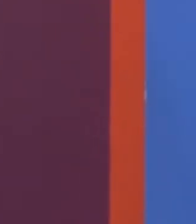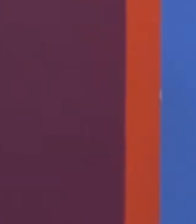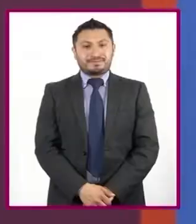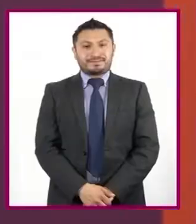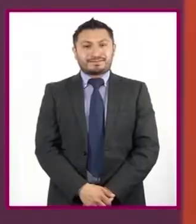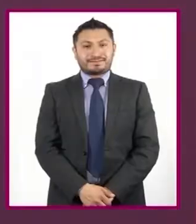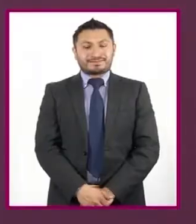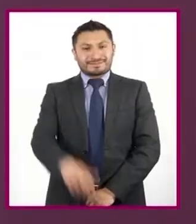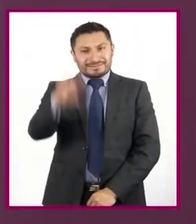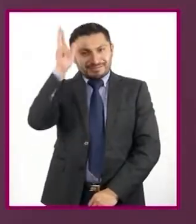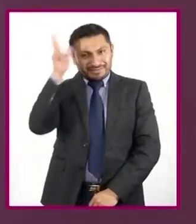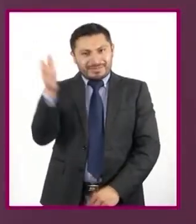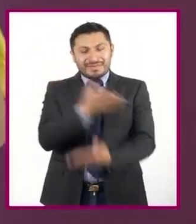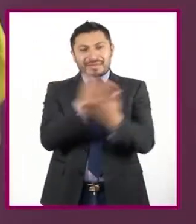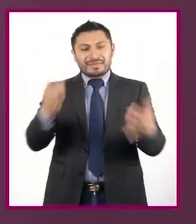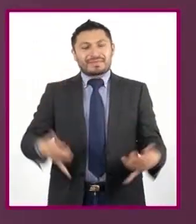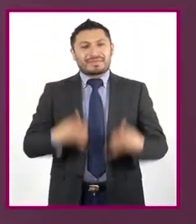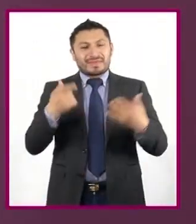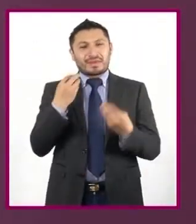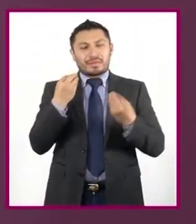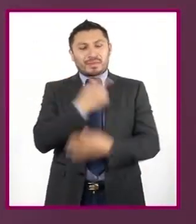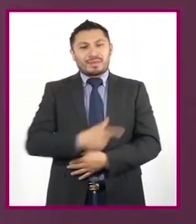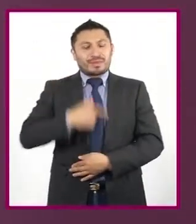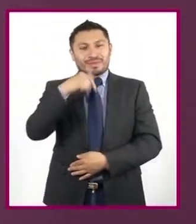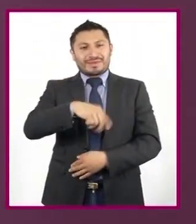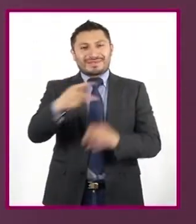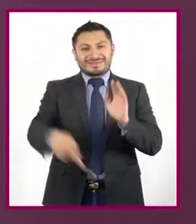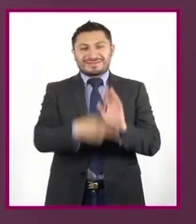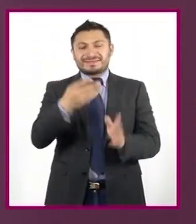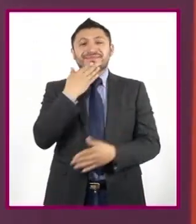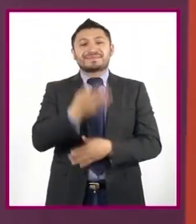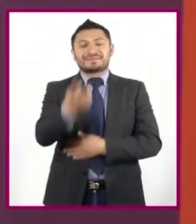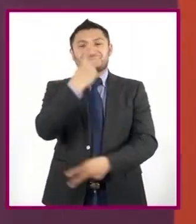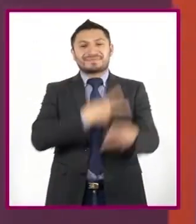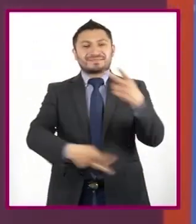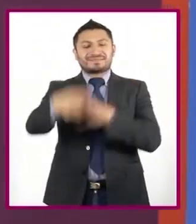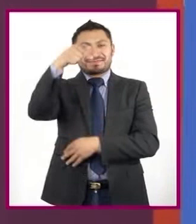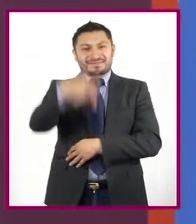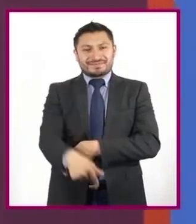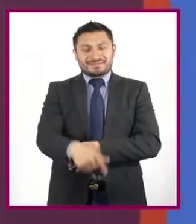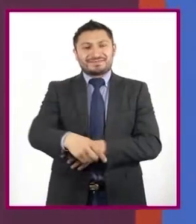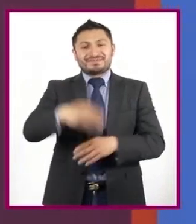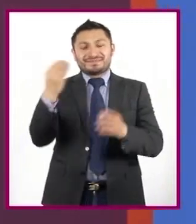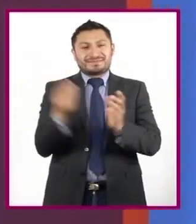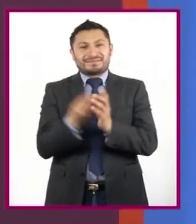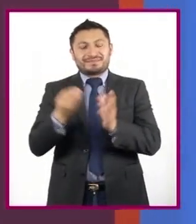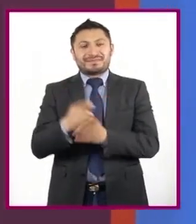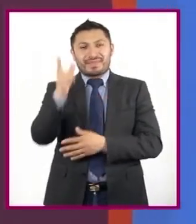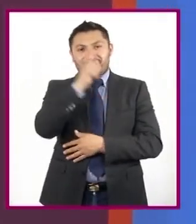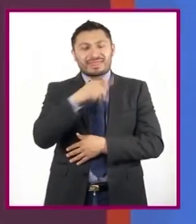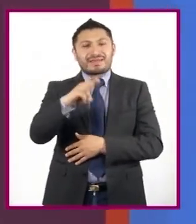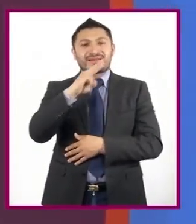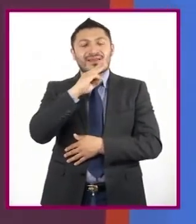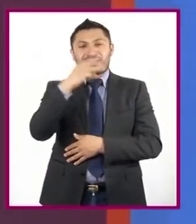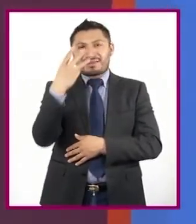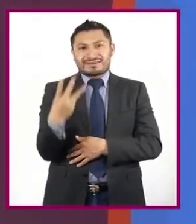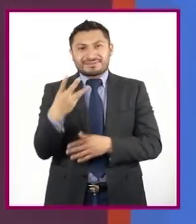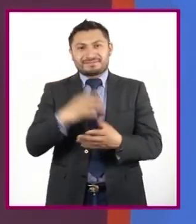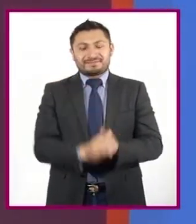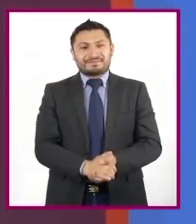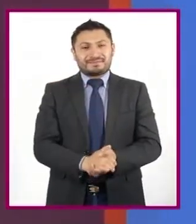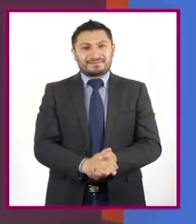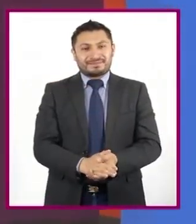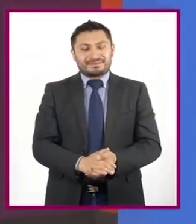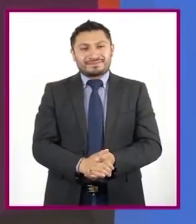¿Qué tal, jóvenes? Me da mucho gusto estar aquí nuevamente. Bienvenidas y bienvenidos a esta sesión de Lengua Materna 3.